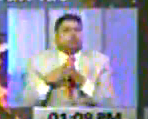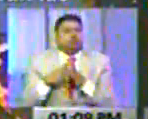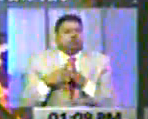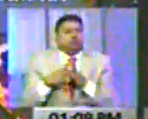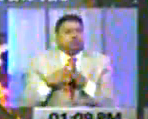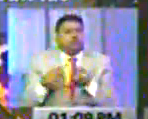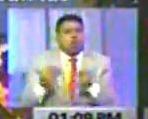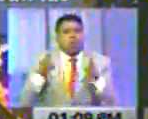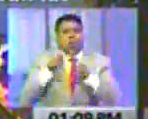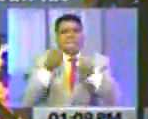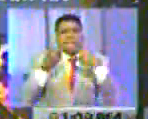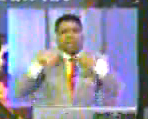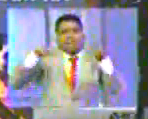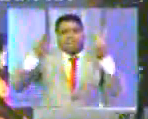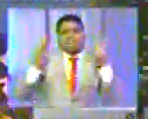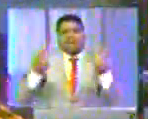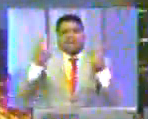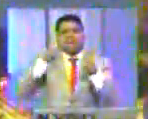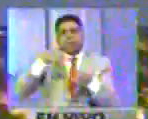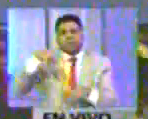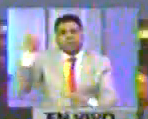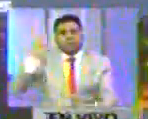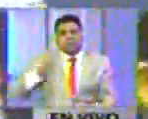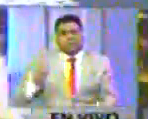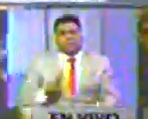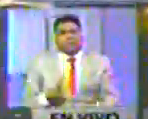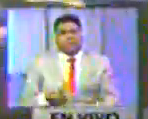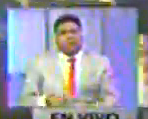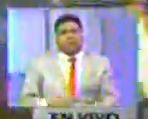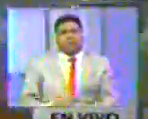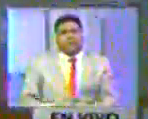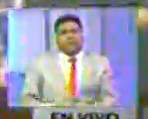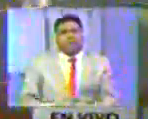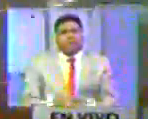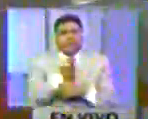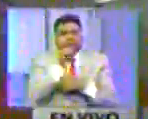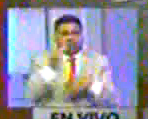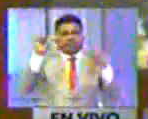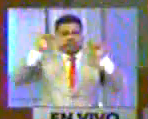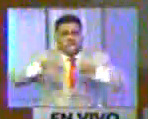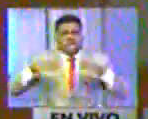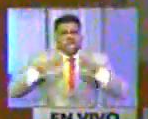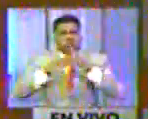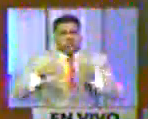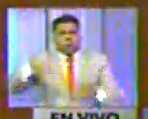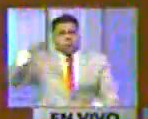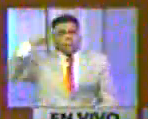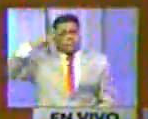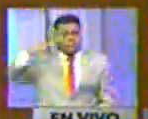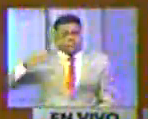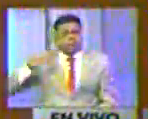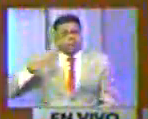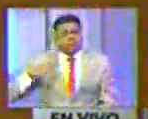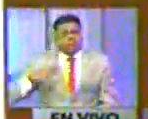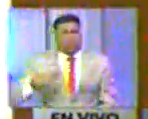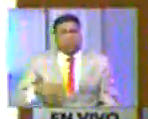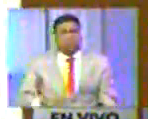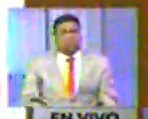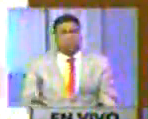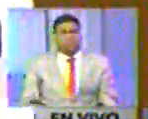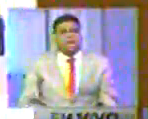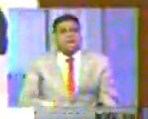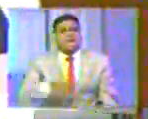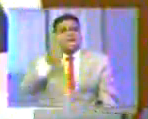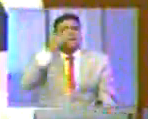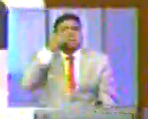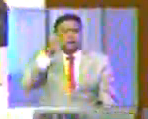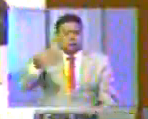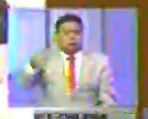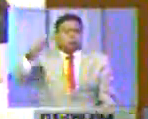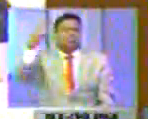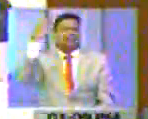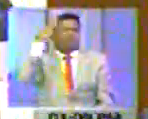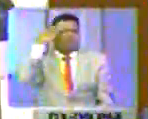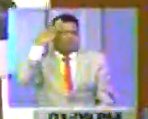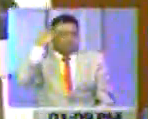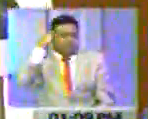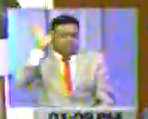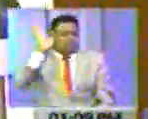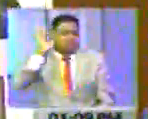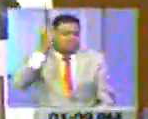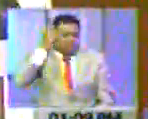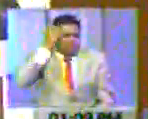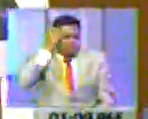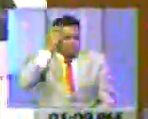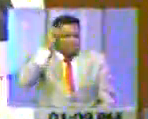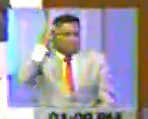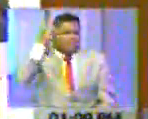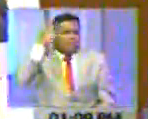y desmoralizar a los funcionarios y funcionarias policiales y militares, el pueblo es sabio y consciente.